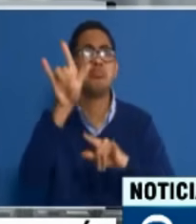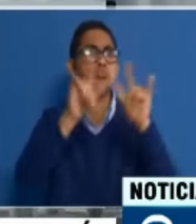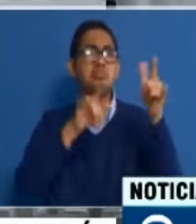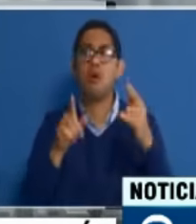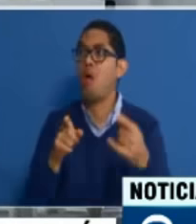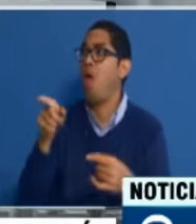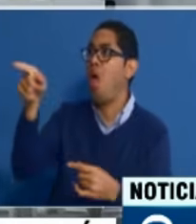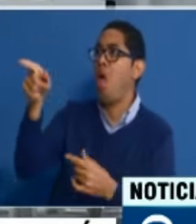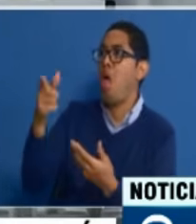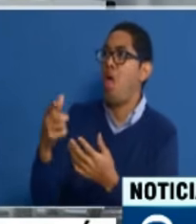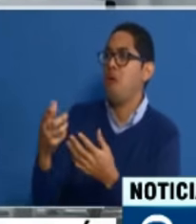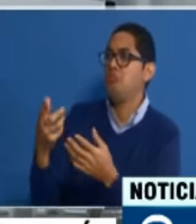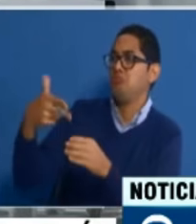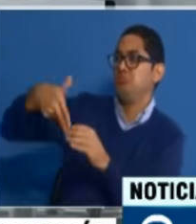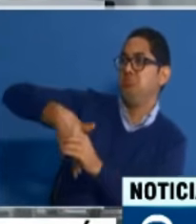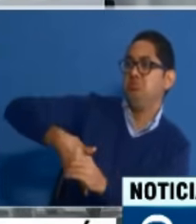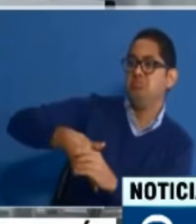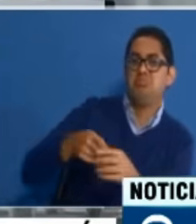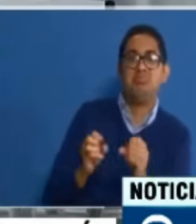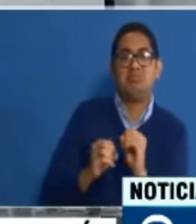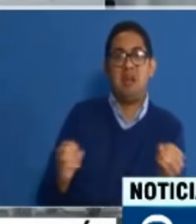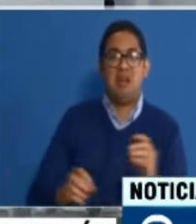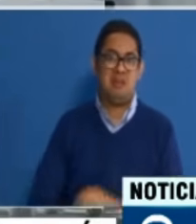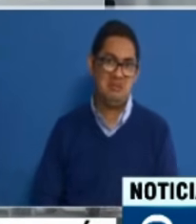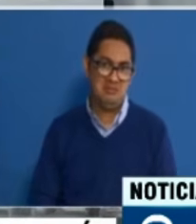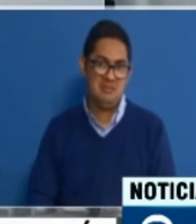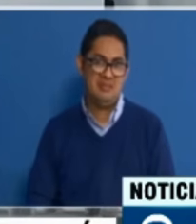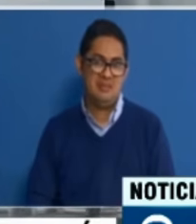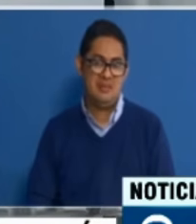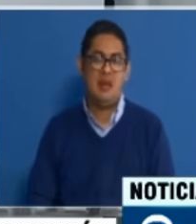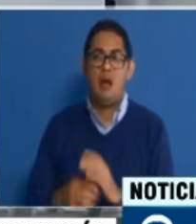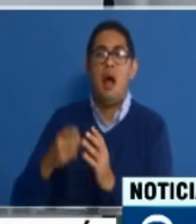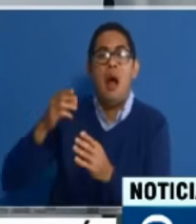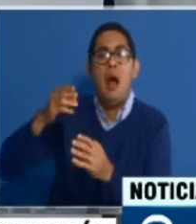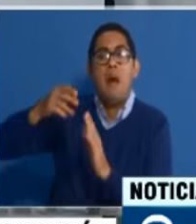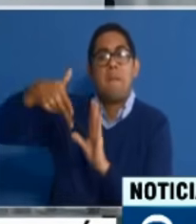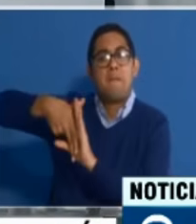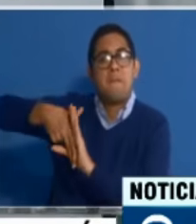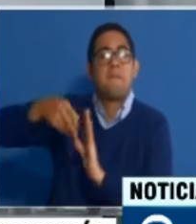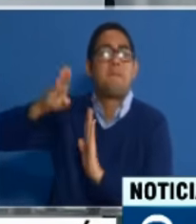Entonces, la combinación funcionario público empresario